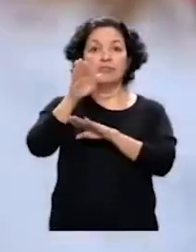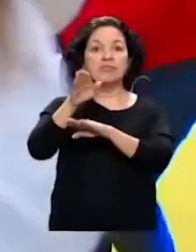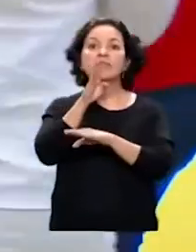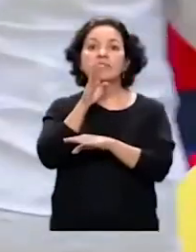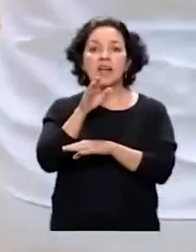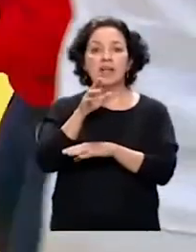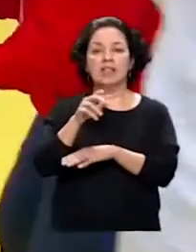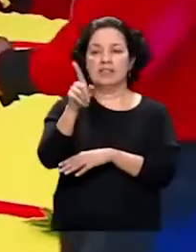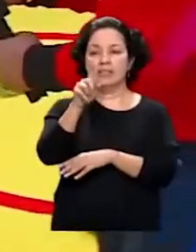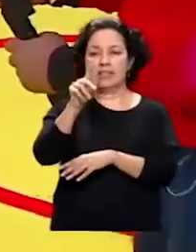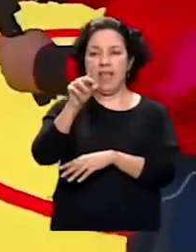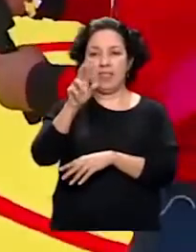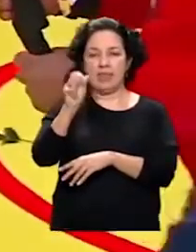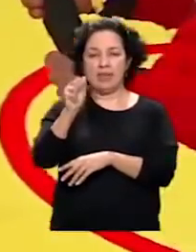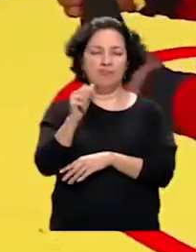Felicitaciones, Valery.